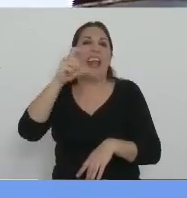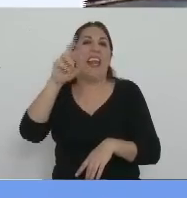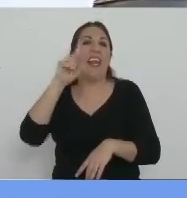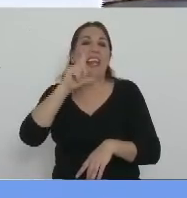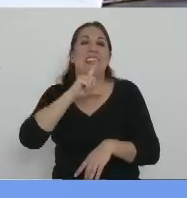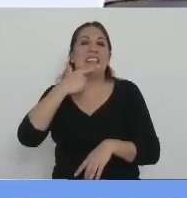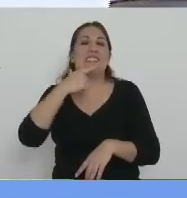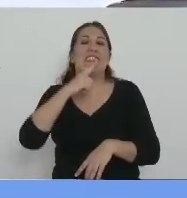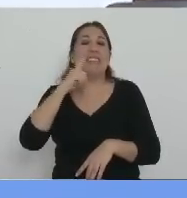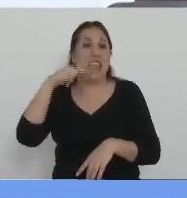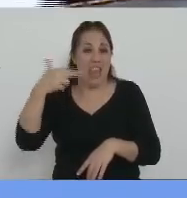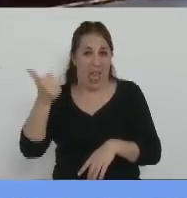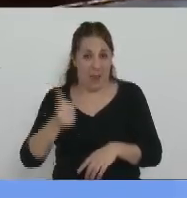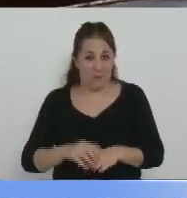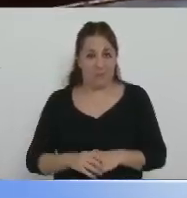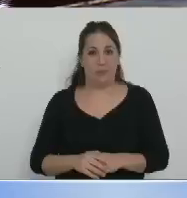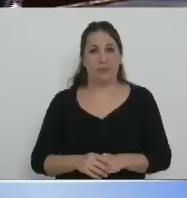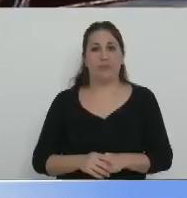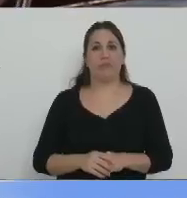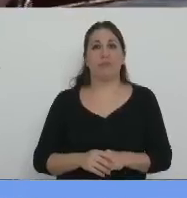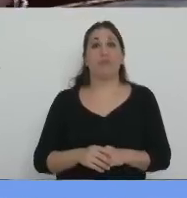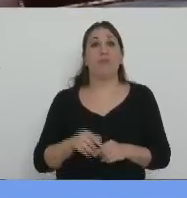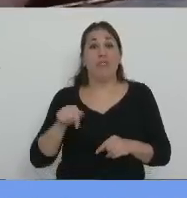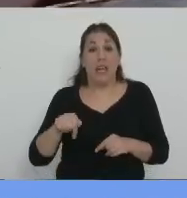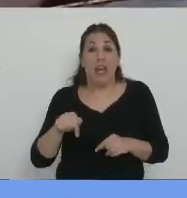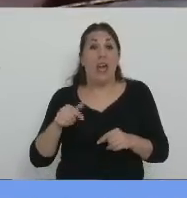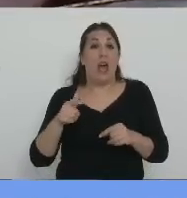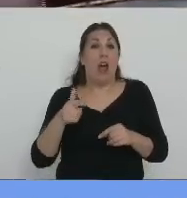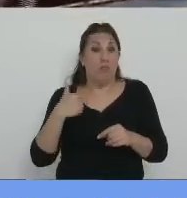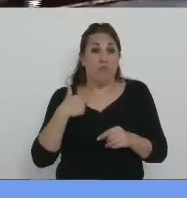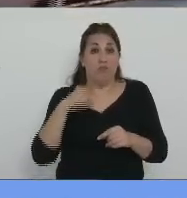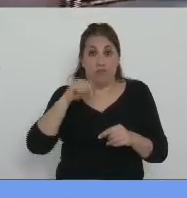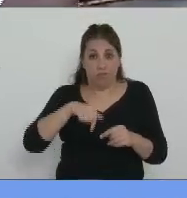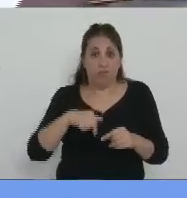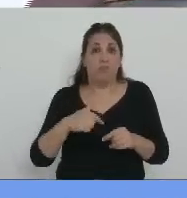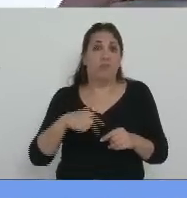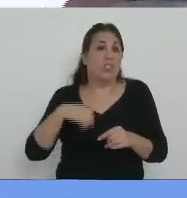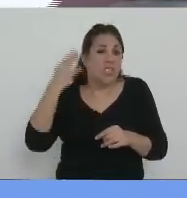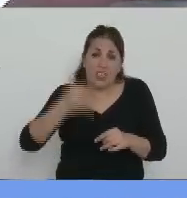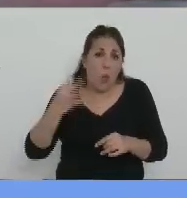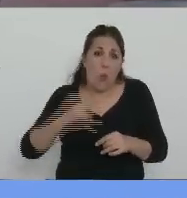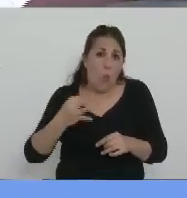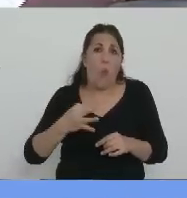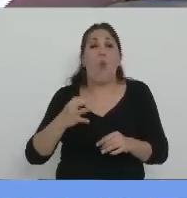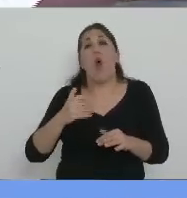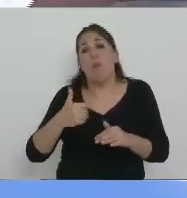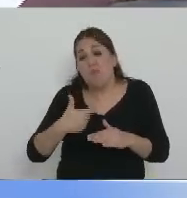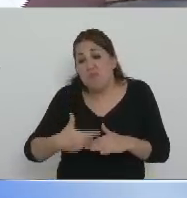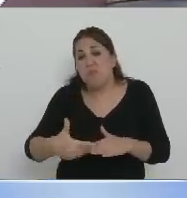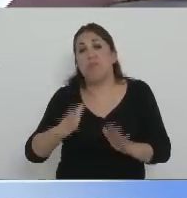reestructuración actual dónde vamos a pasar algunos años más o menos livianos